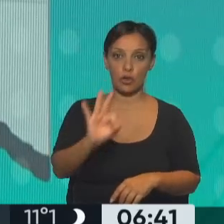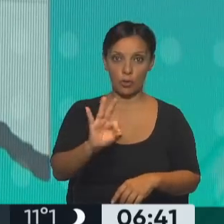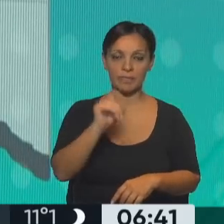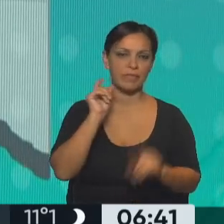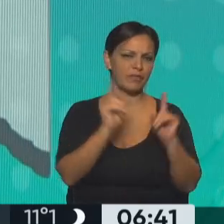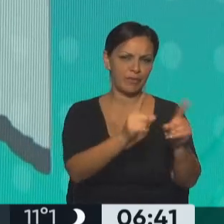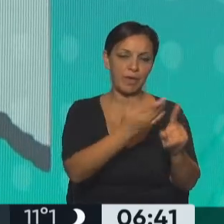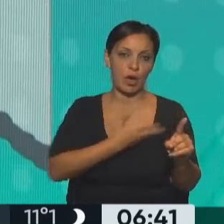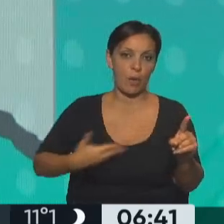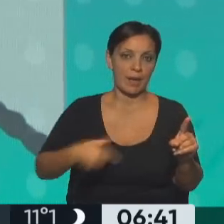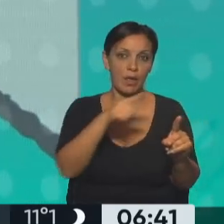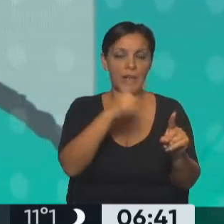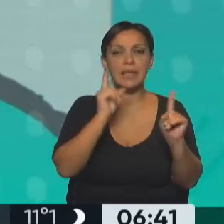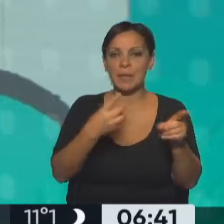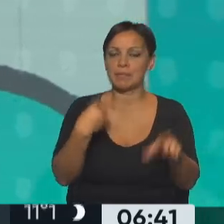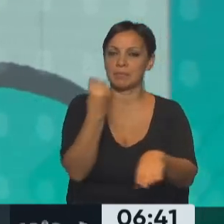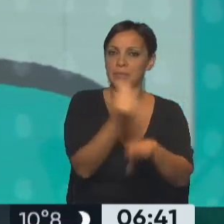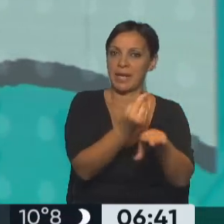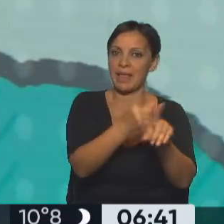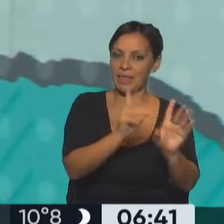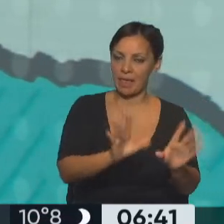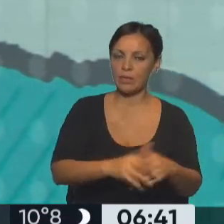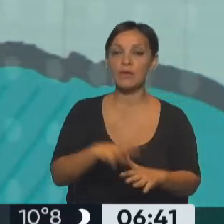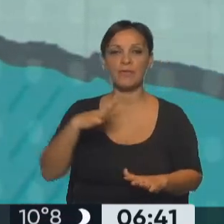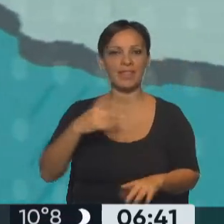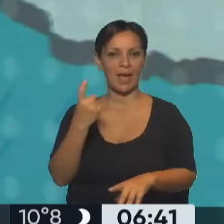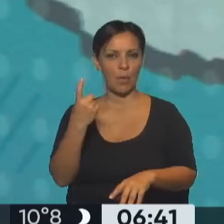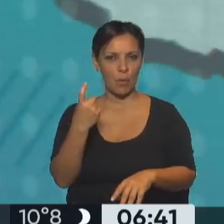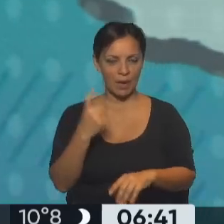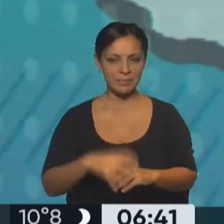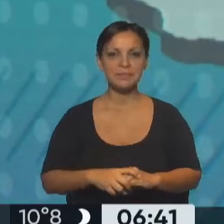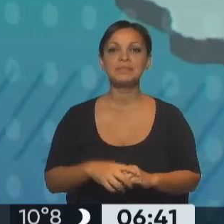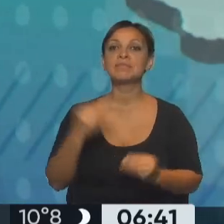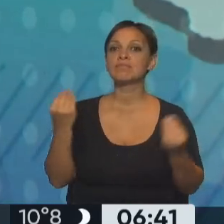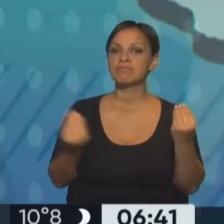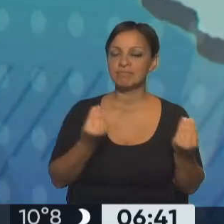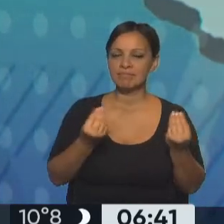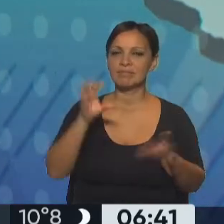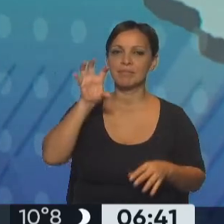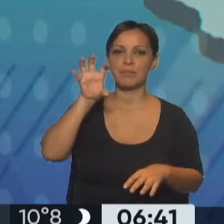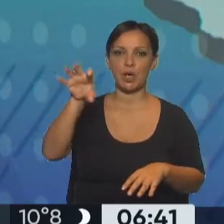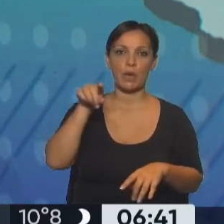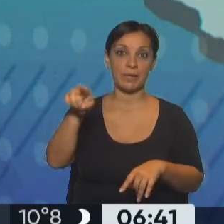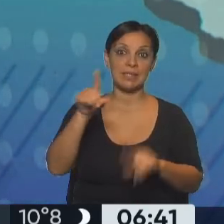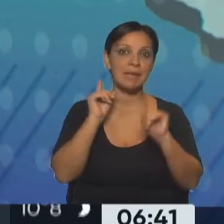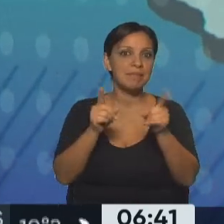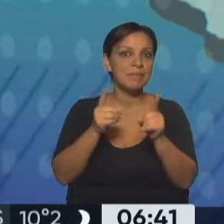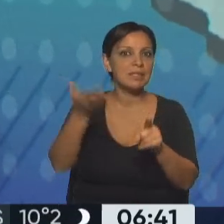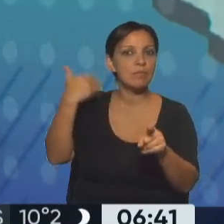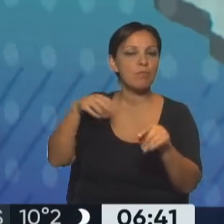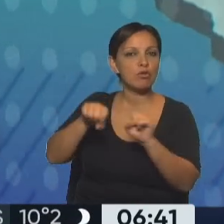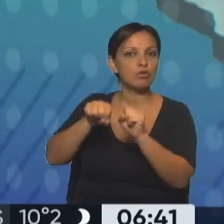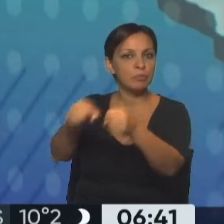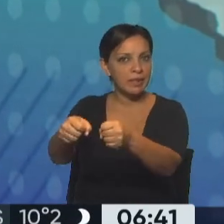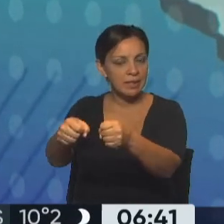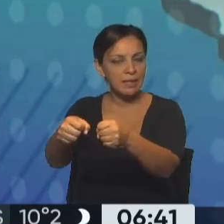presenta para un nuevo periodo. Y nos falta una de las provincias para compartir con ustedes, que se trata de una de las provincias donde se suspendieron las elecciones